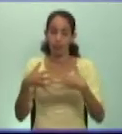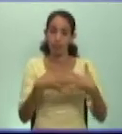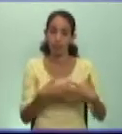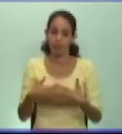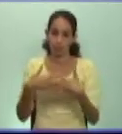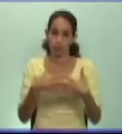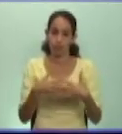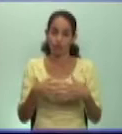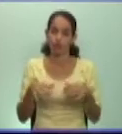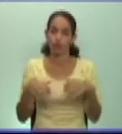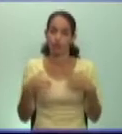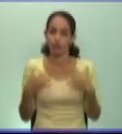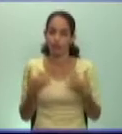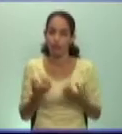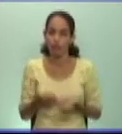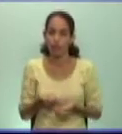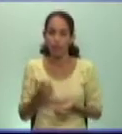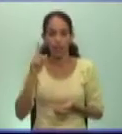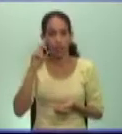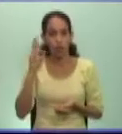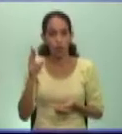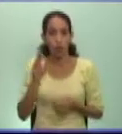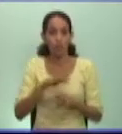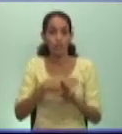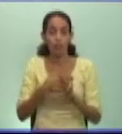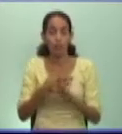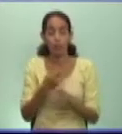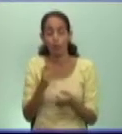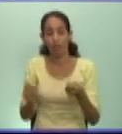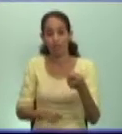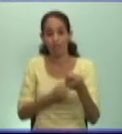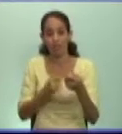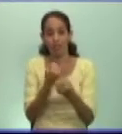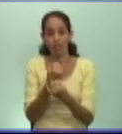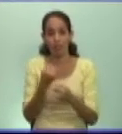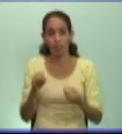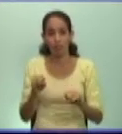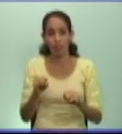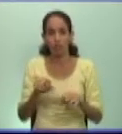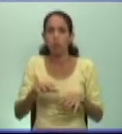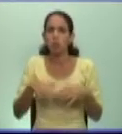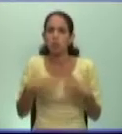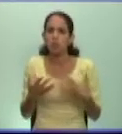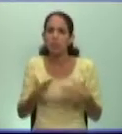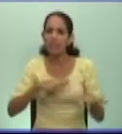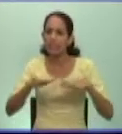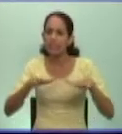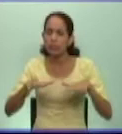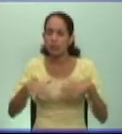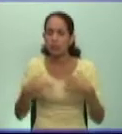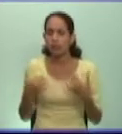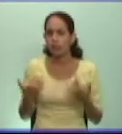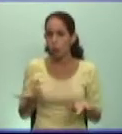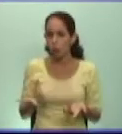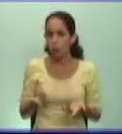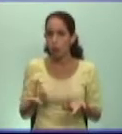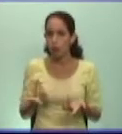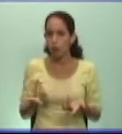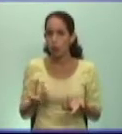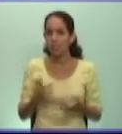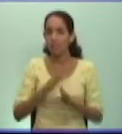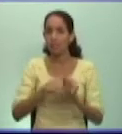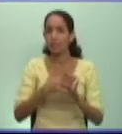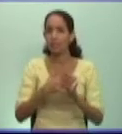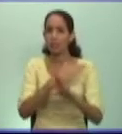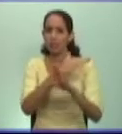porque Estados Unidos, recuerden, después de las guerras por la independencia, ¿cuál es la actuación de Estados Unidos en la segunda mitad del siglo XIX y